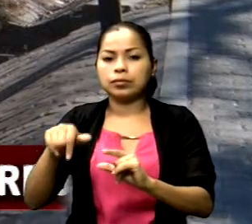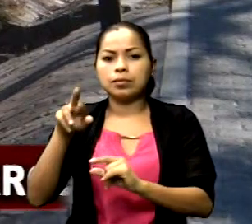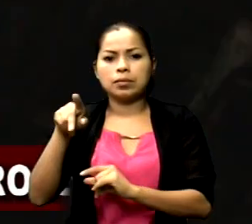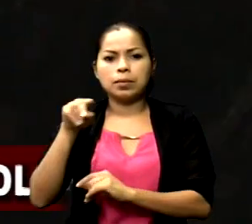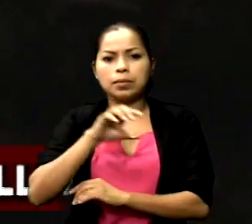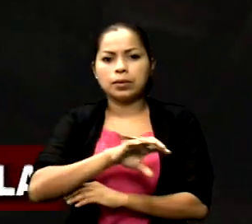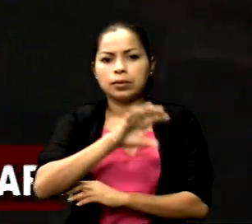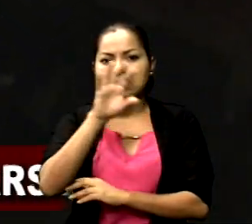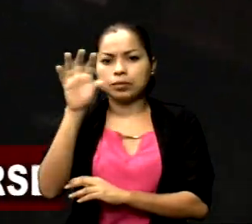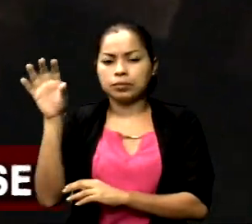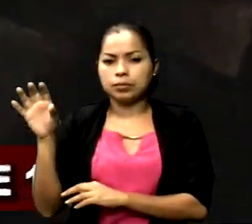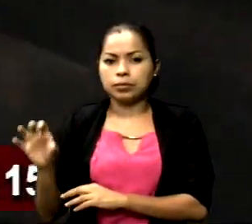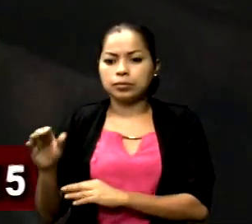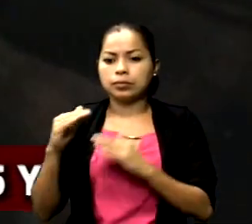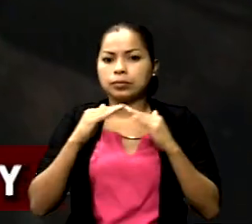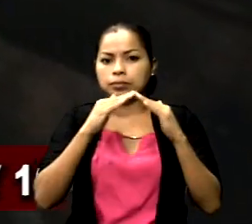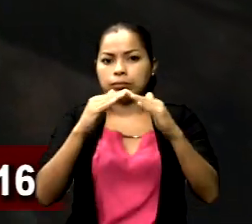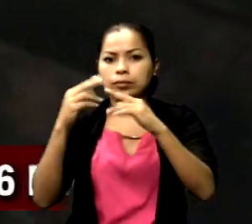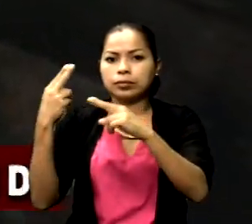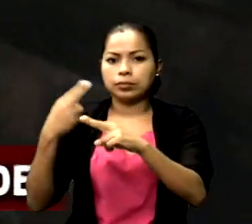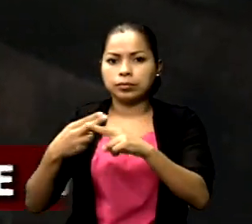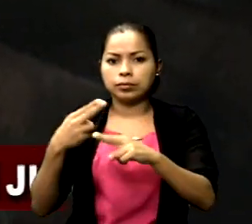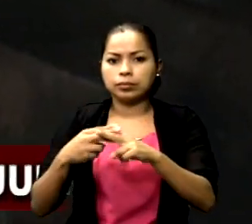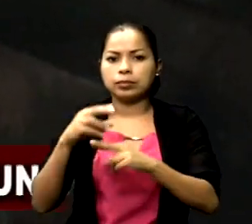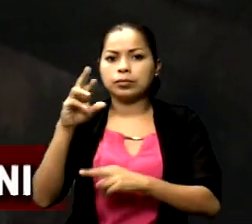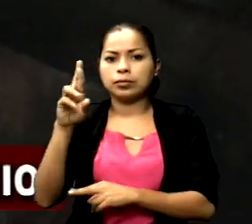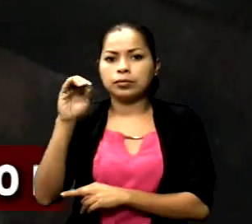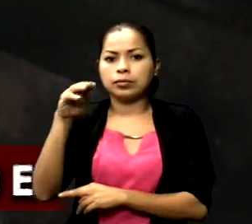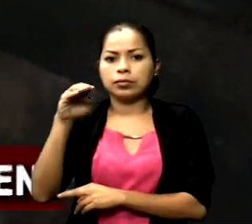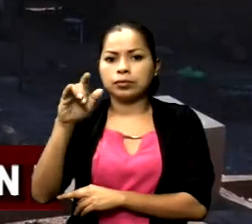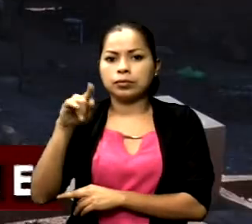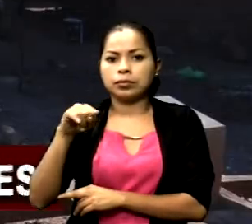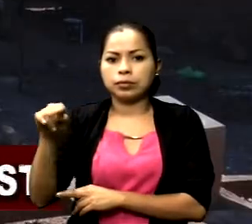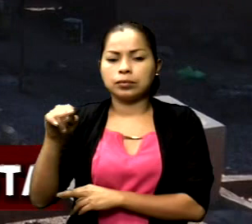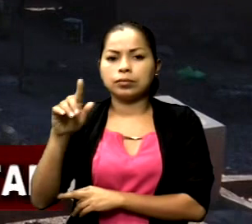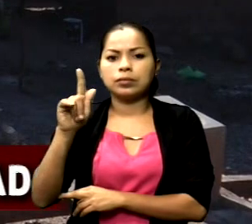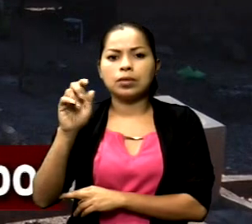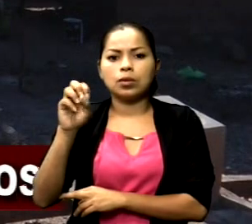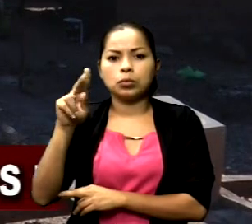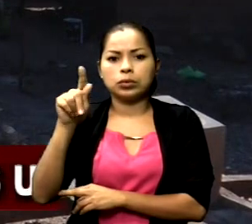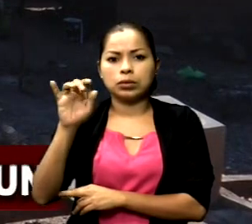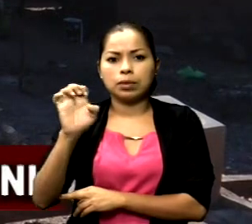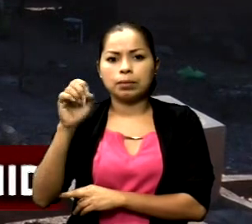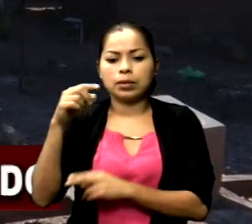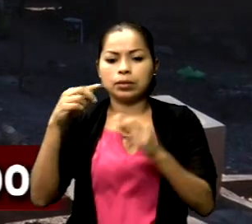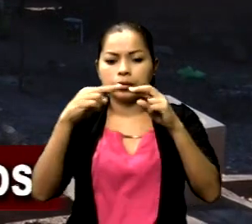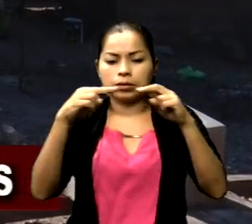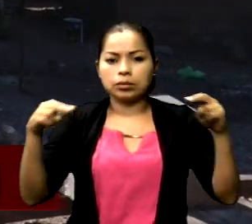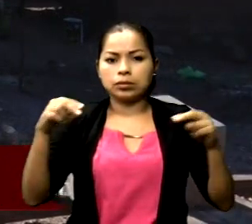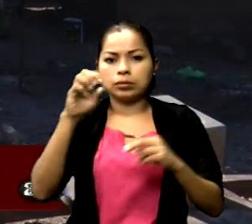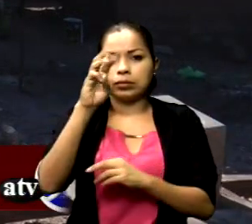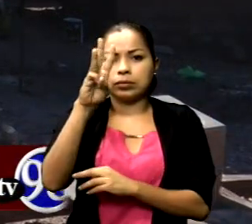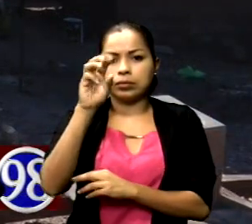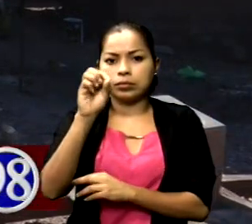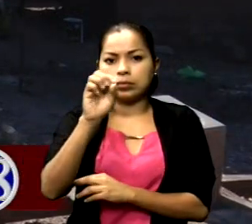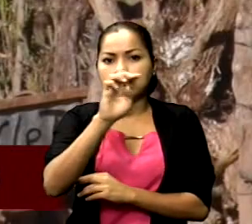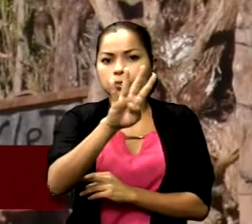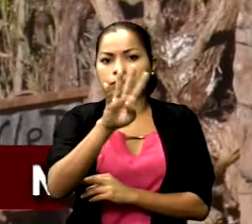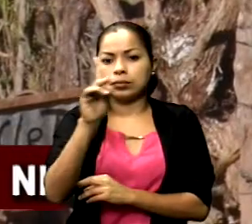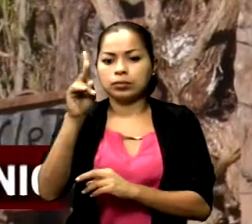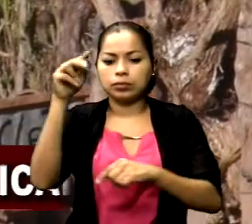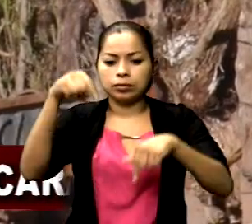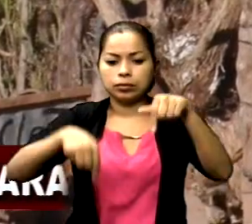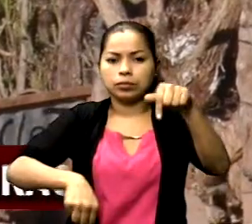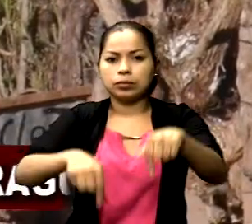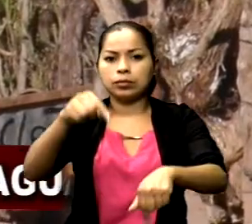departamento, pero en la comunidad Bajo de los Ramírez del municipio de Teustepe, se construyó 3.42